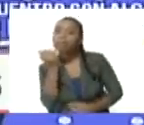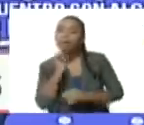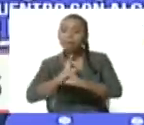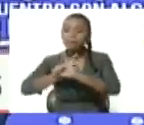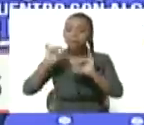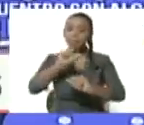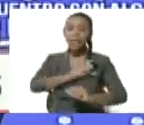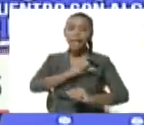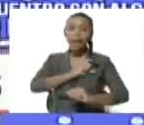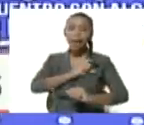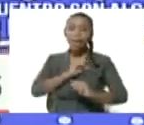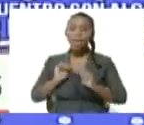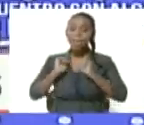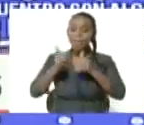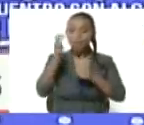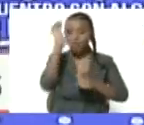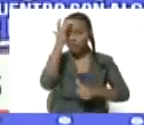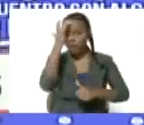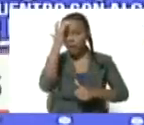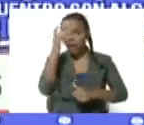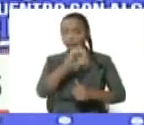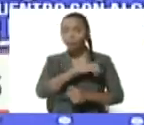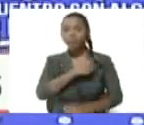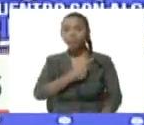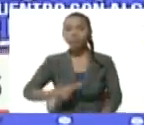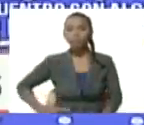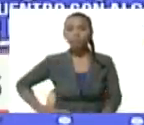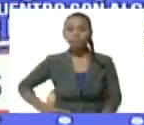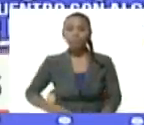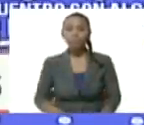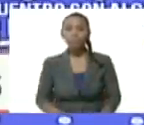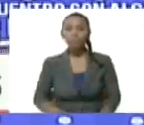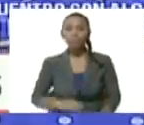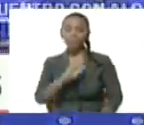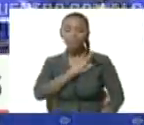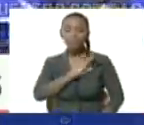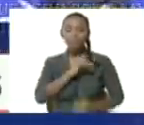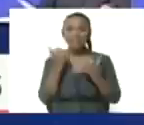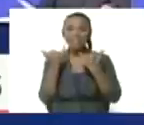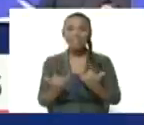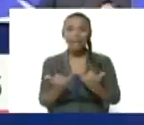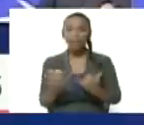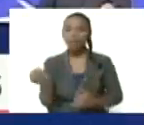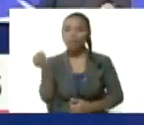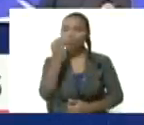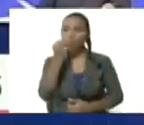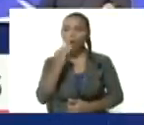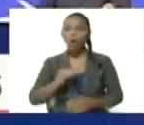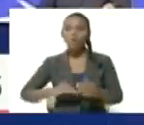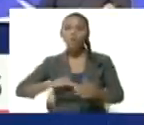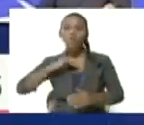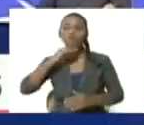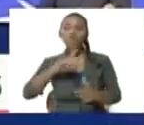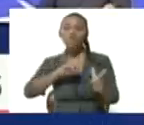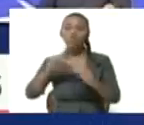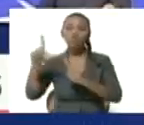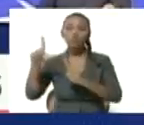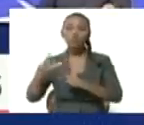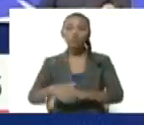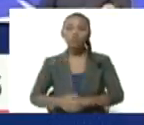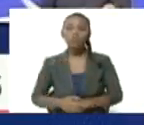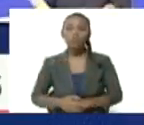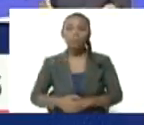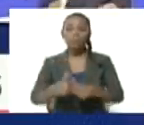enero, empezando febrero, vicepresidenta ejecutiva, las tengamos ya alimentadas, retroalimentadas,